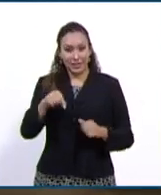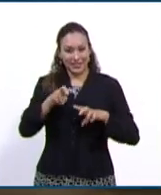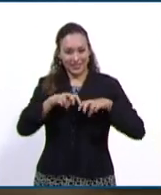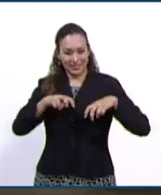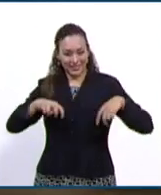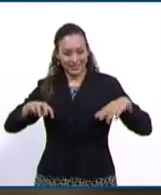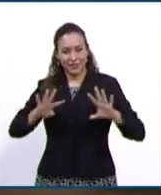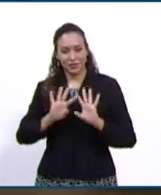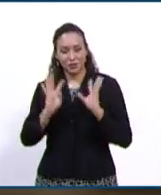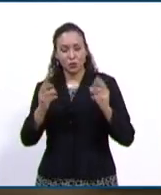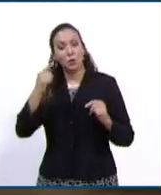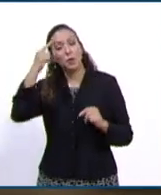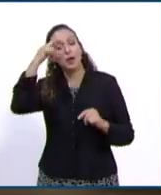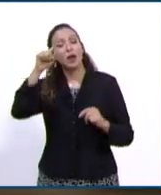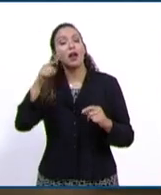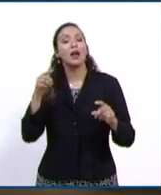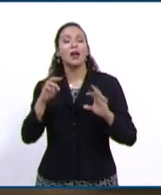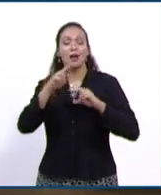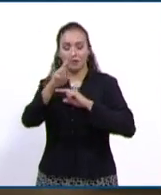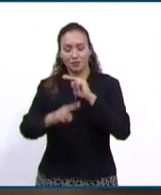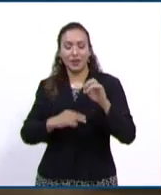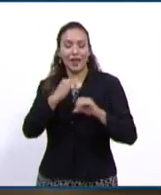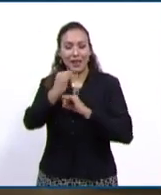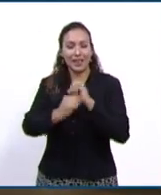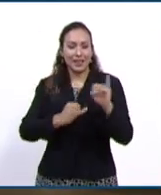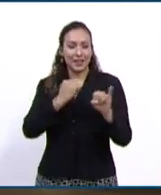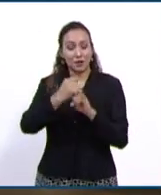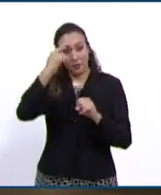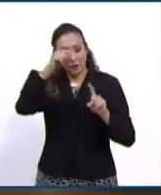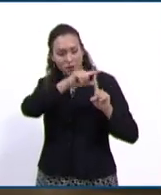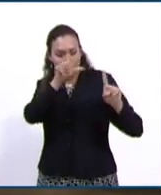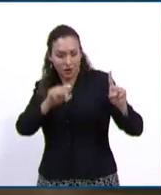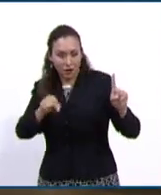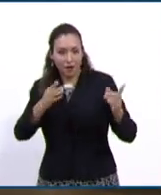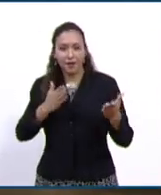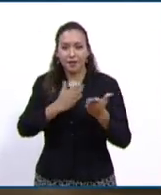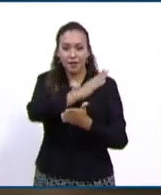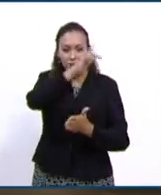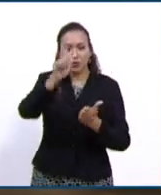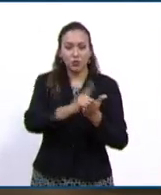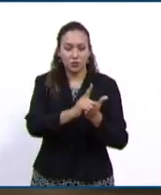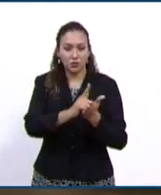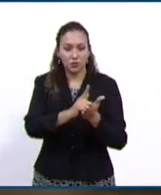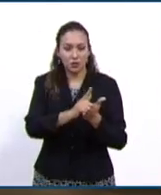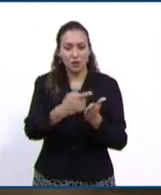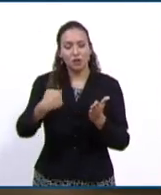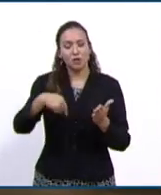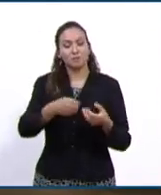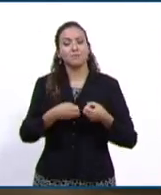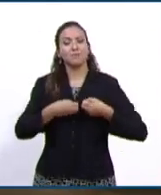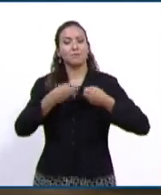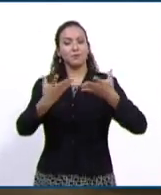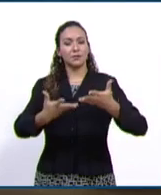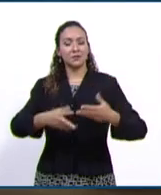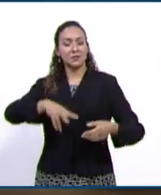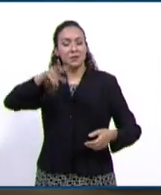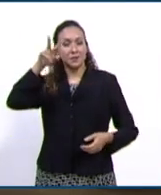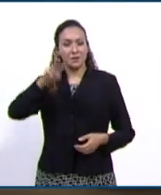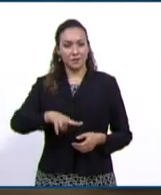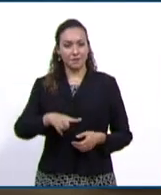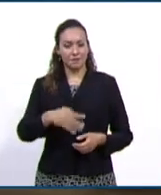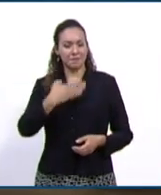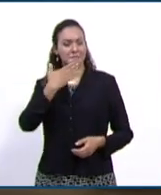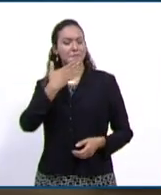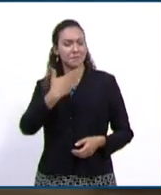una Agenda por la Seguridad y la Justicia hablaremos con franqueza, con